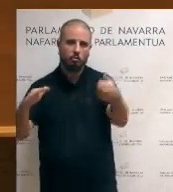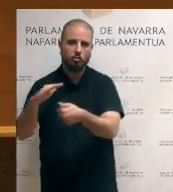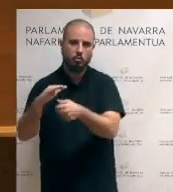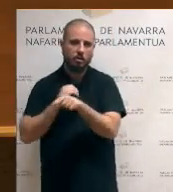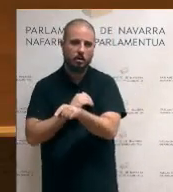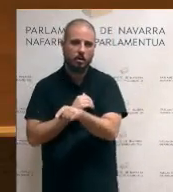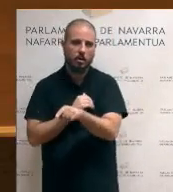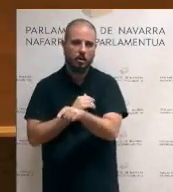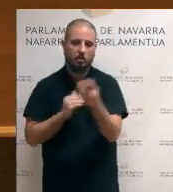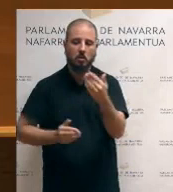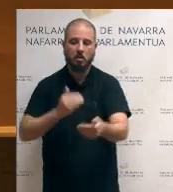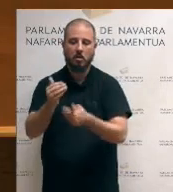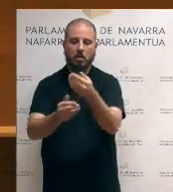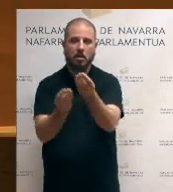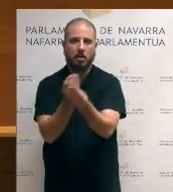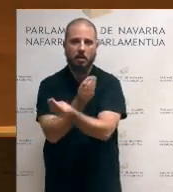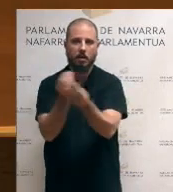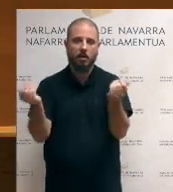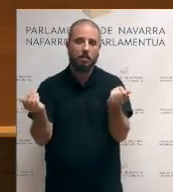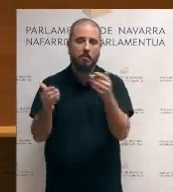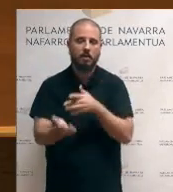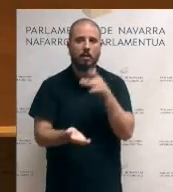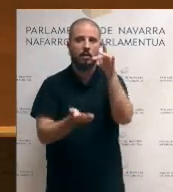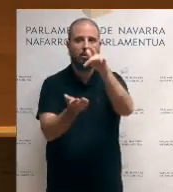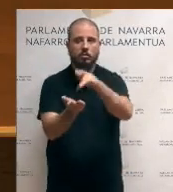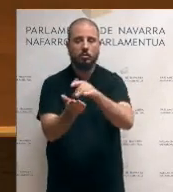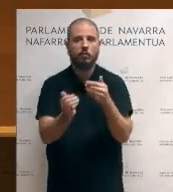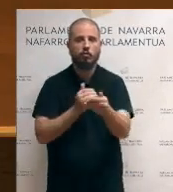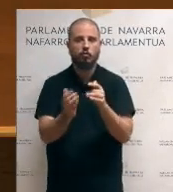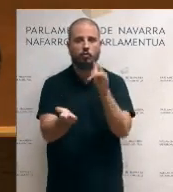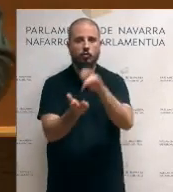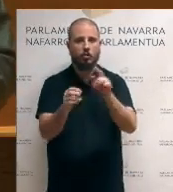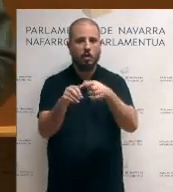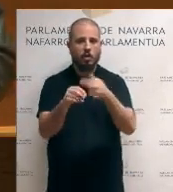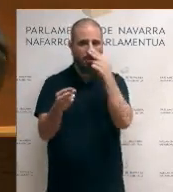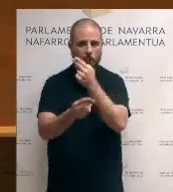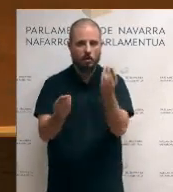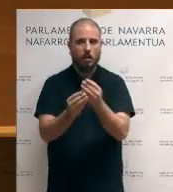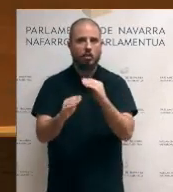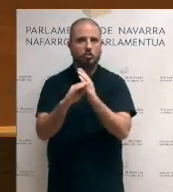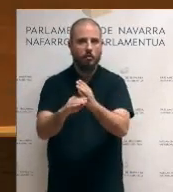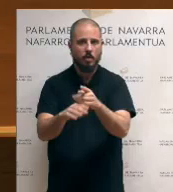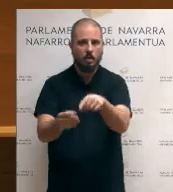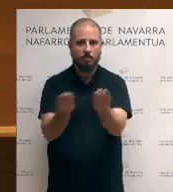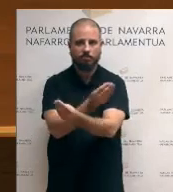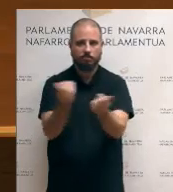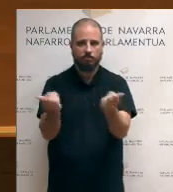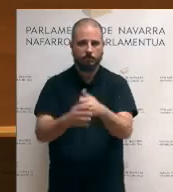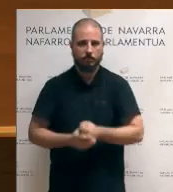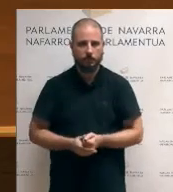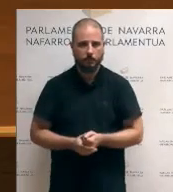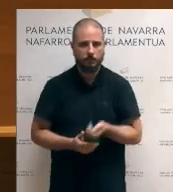tenderán a desaparecer cuando existan las plazas públicas suficientes, como reflejaba aquella conocida